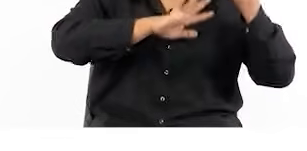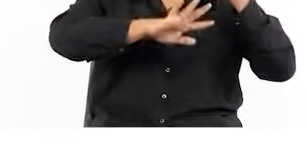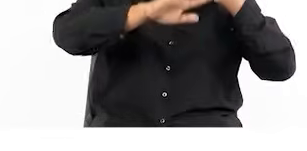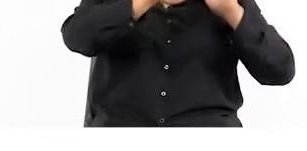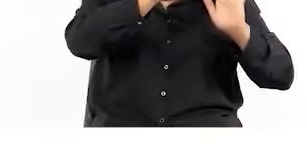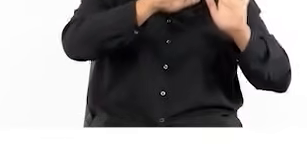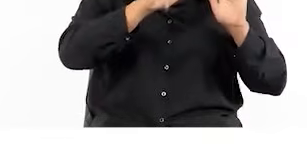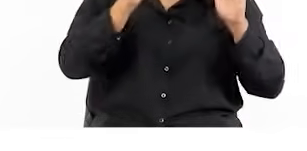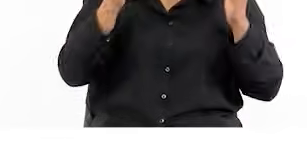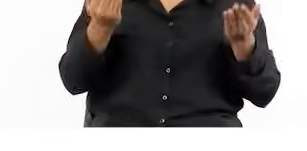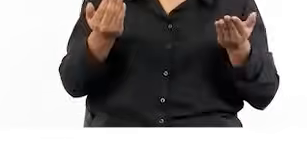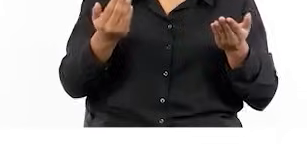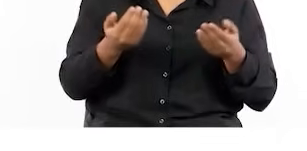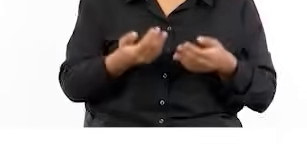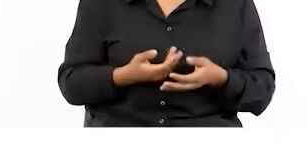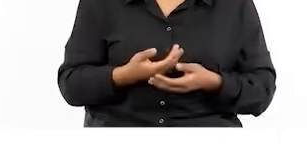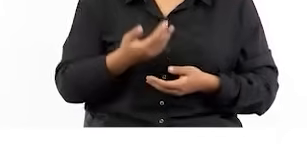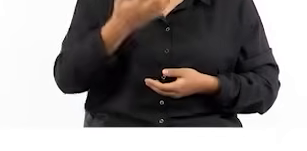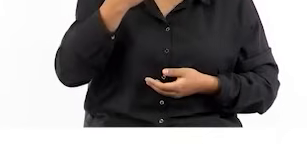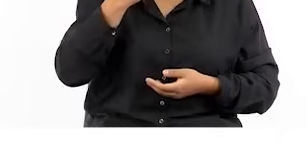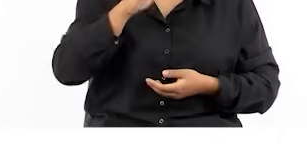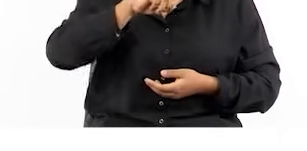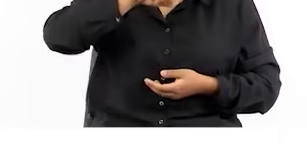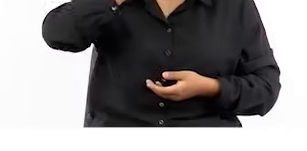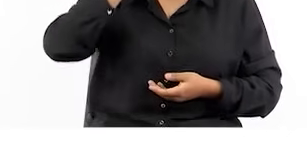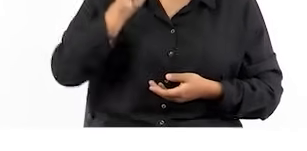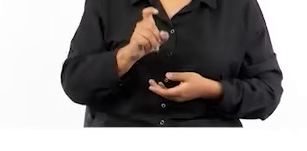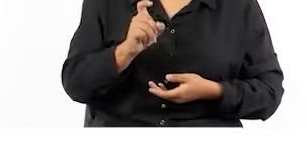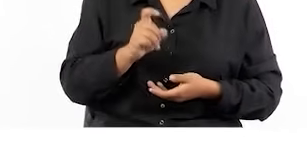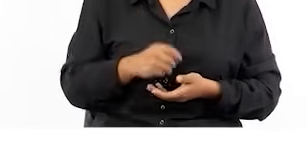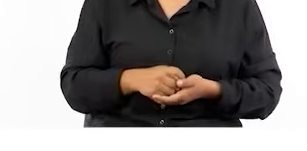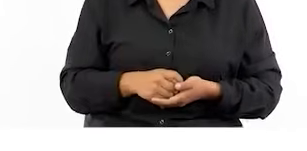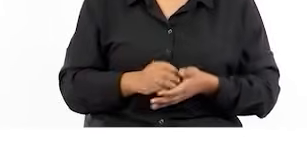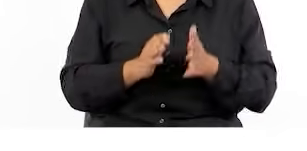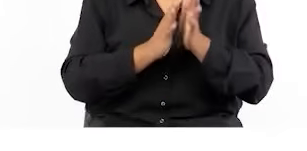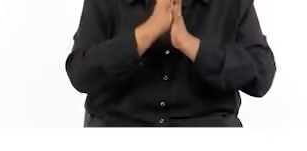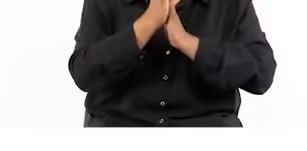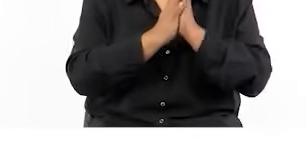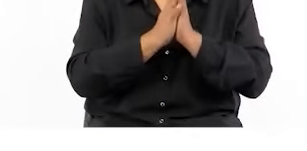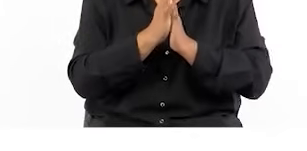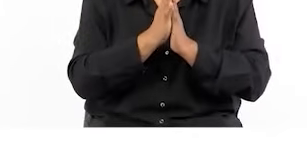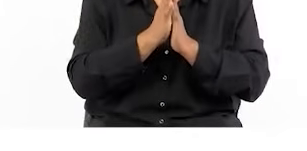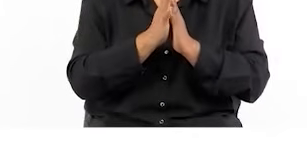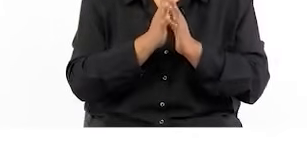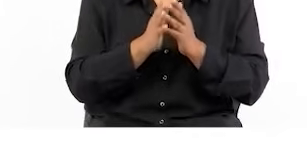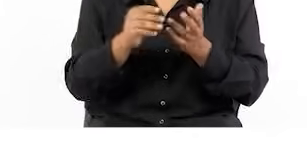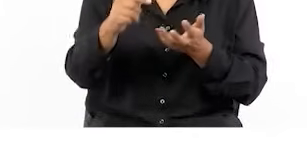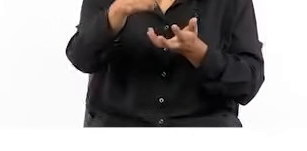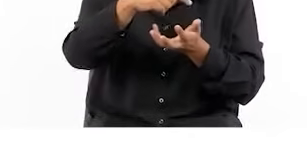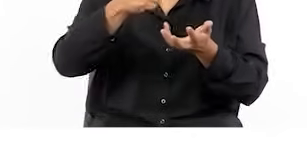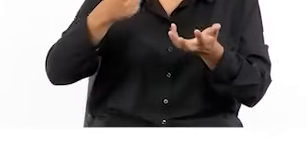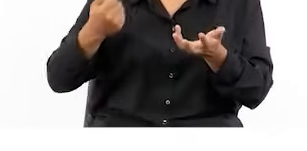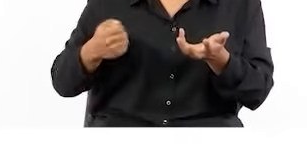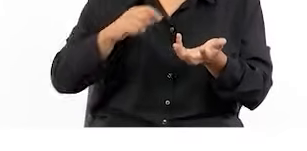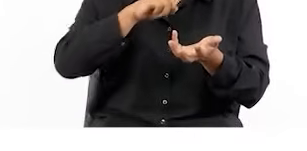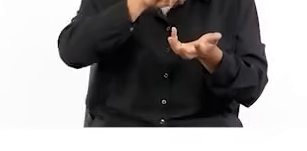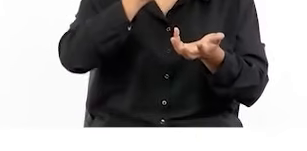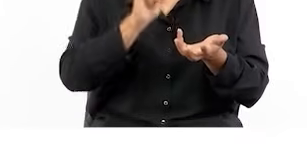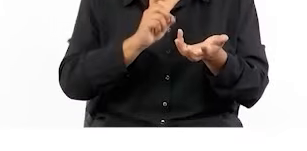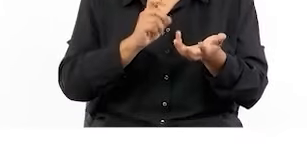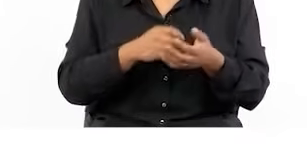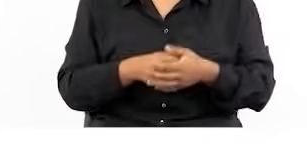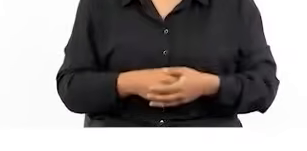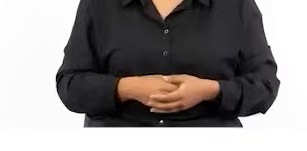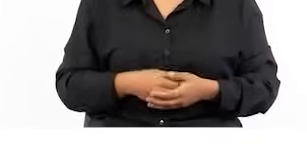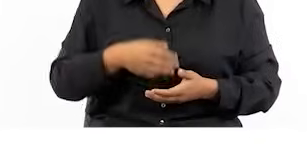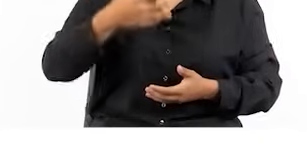estos eventos que son tan antiguos? Como por ejemplo la siguiente pregunta, que puede ser muy interesante si la plantean